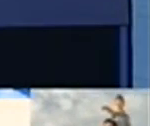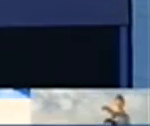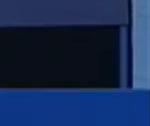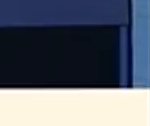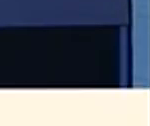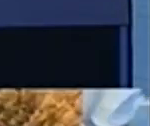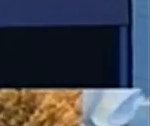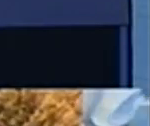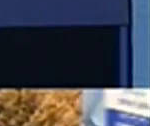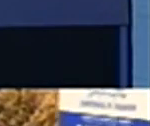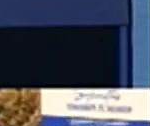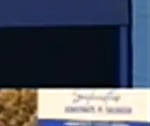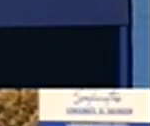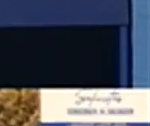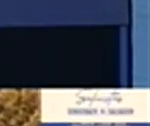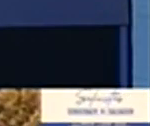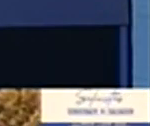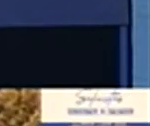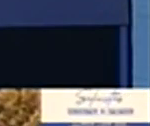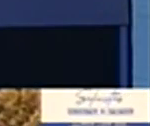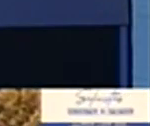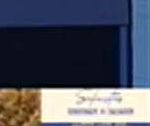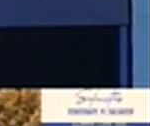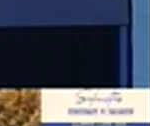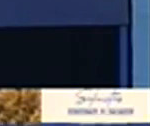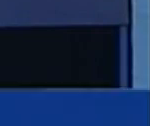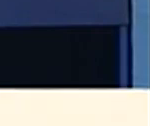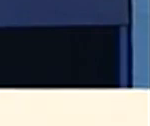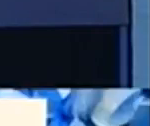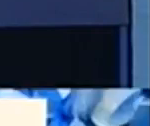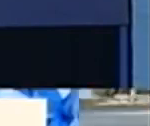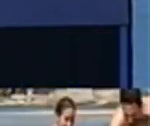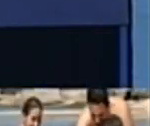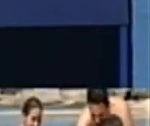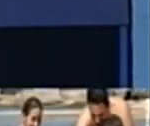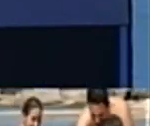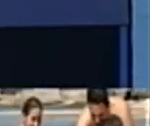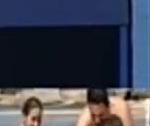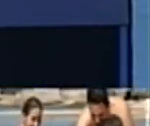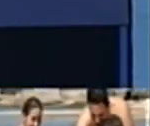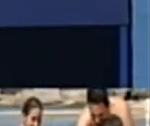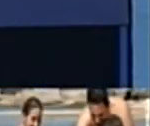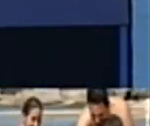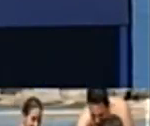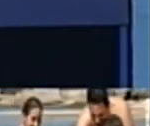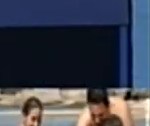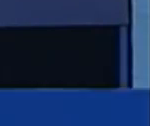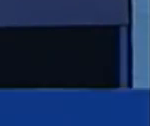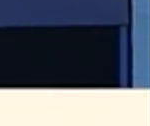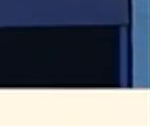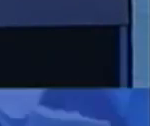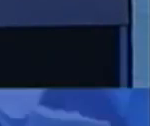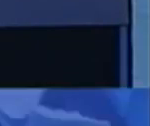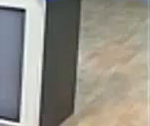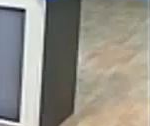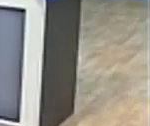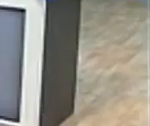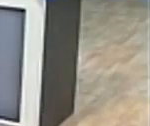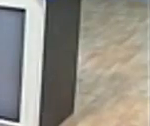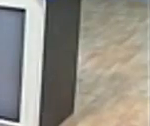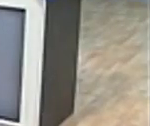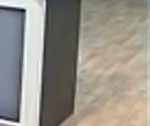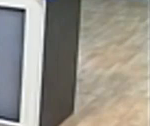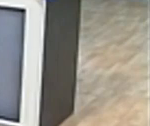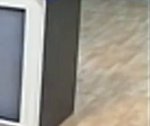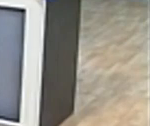es disfrutar del 25% off de Decameron Salinitas que tiene para ti. Reserva hoy. Con